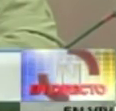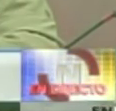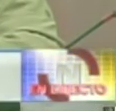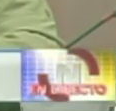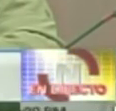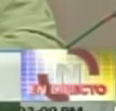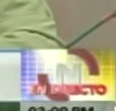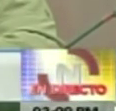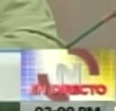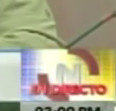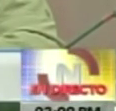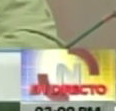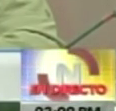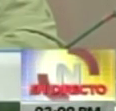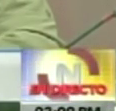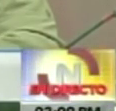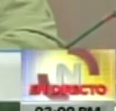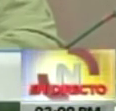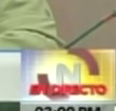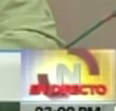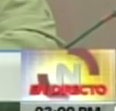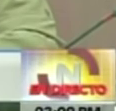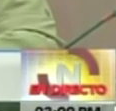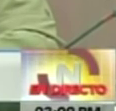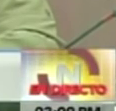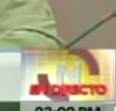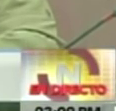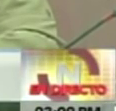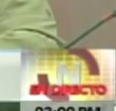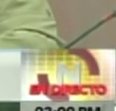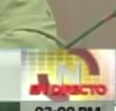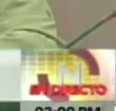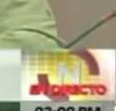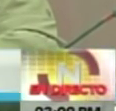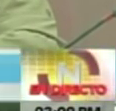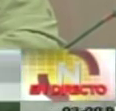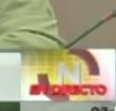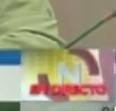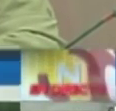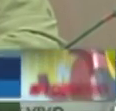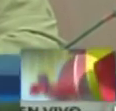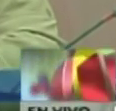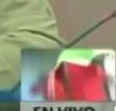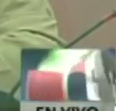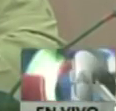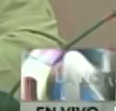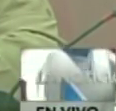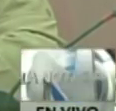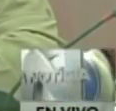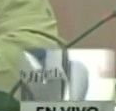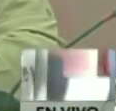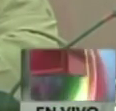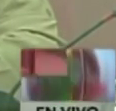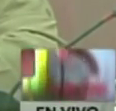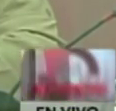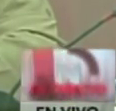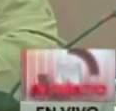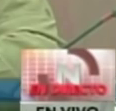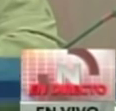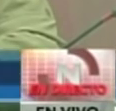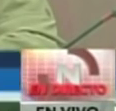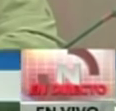Norteamérica. Estaba leyendo estas noticias, estamos en la hora de la salsa, son las 3 y 10